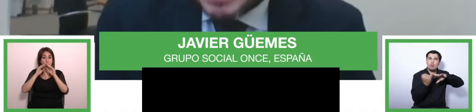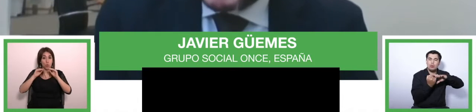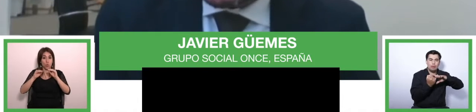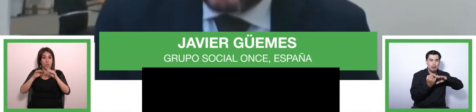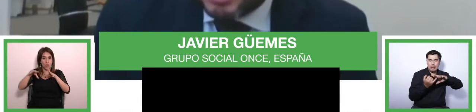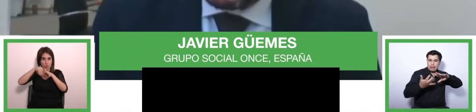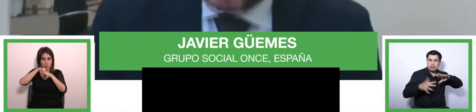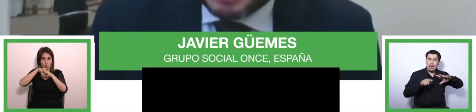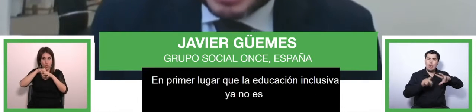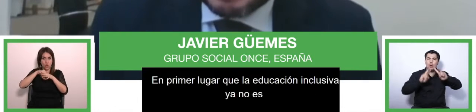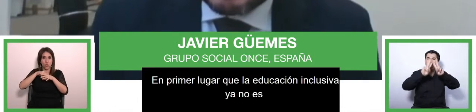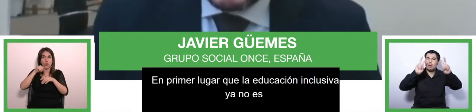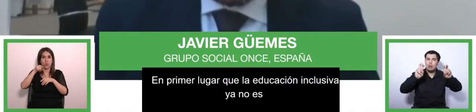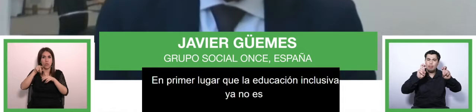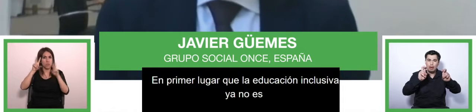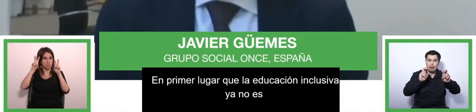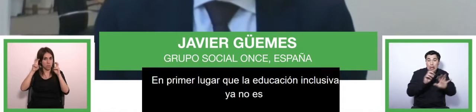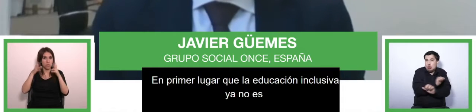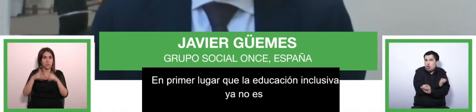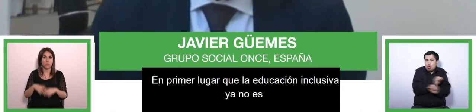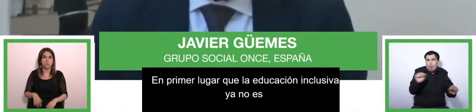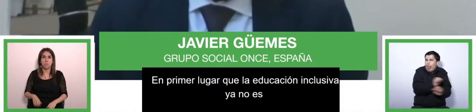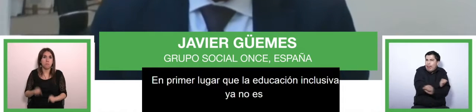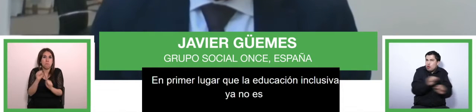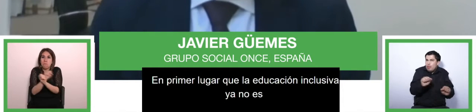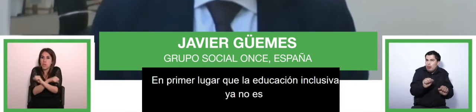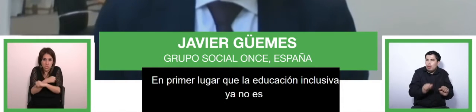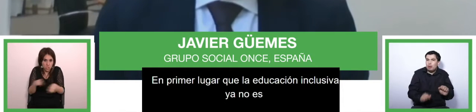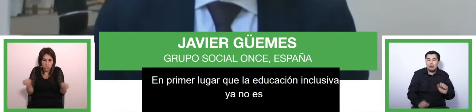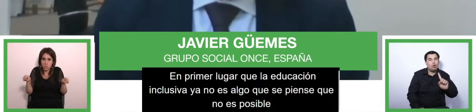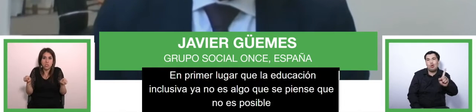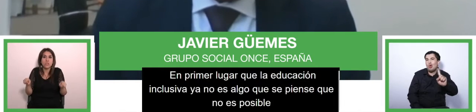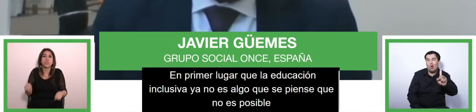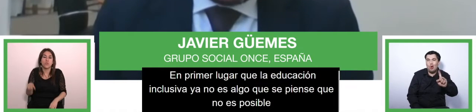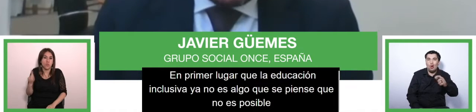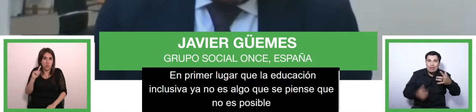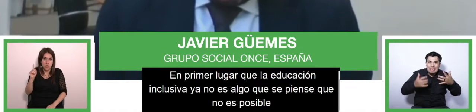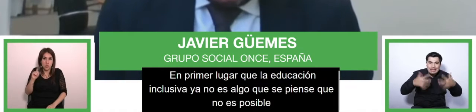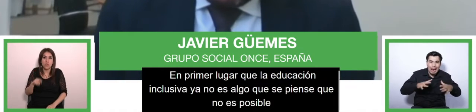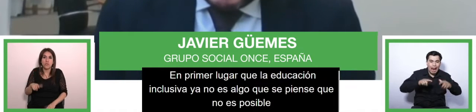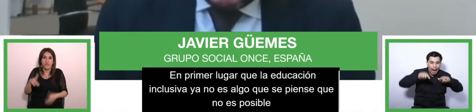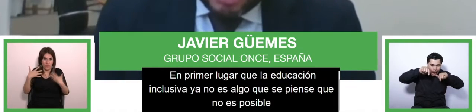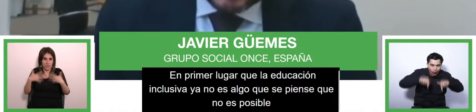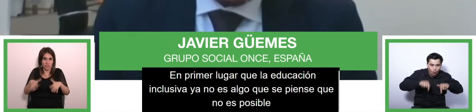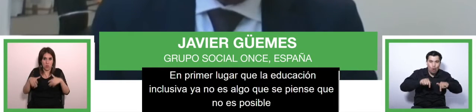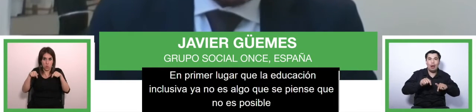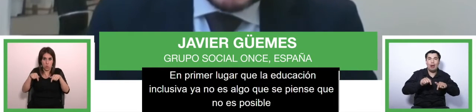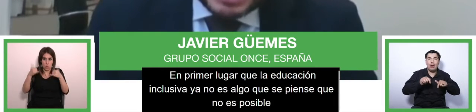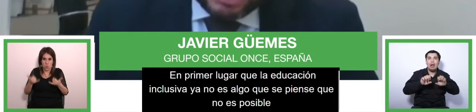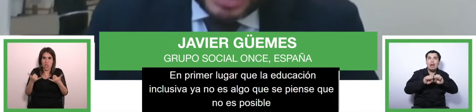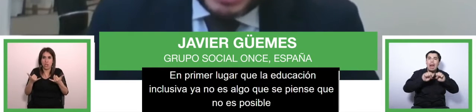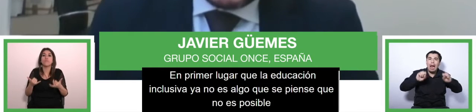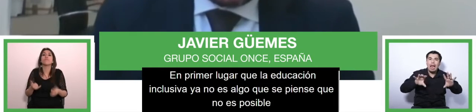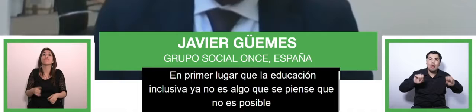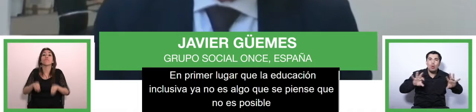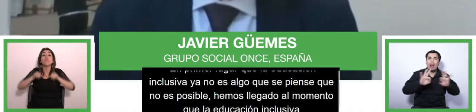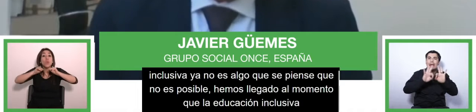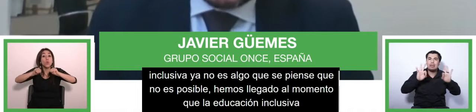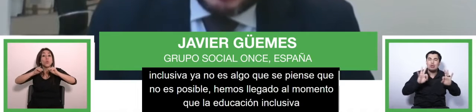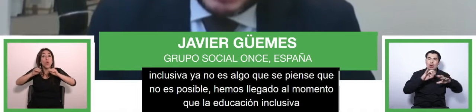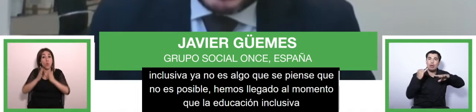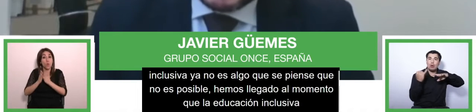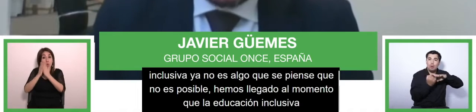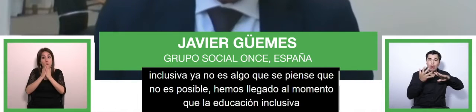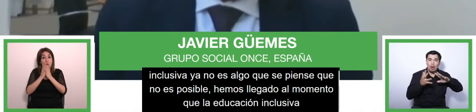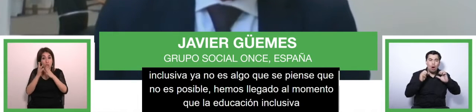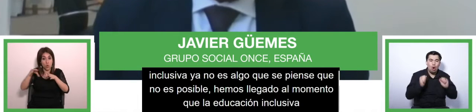que se piense que no es posible. Ya hemos llegado a un momento en que la educación inclusiva, el ver cómo se puede lograr y cómo se